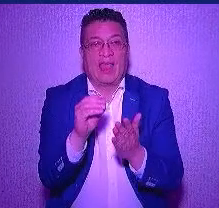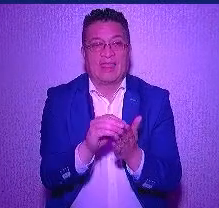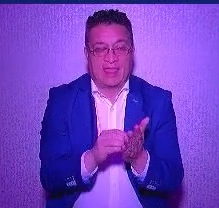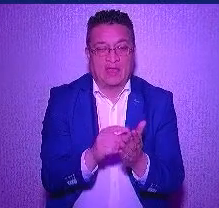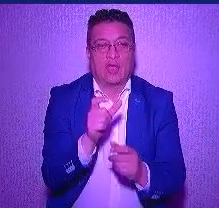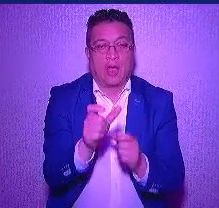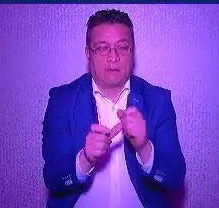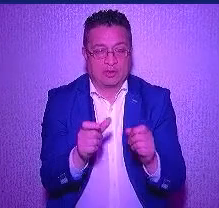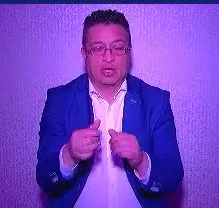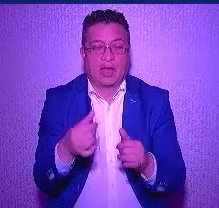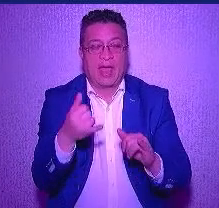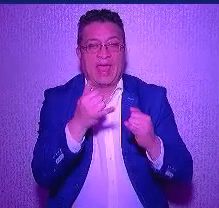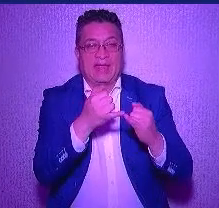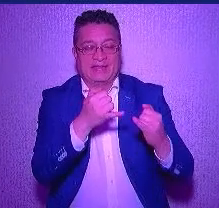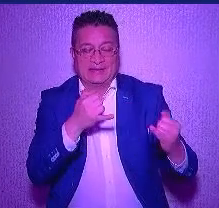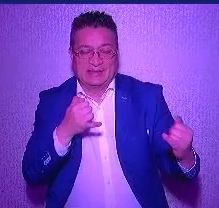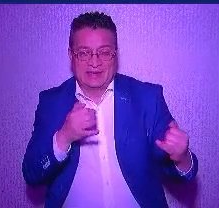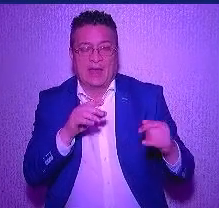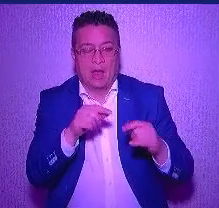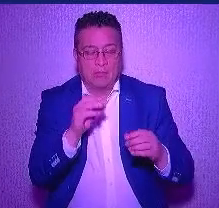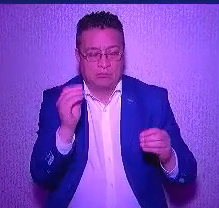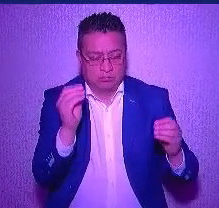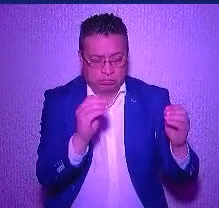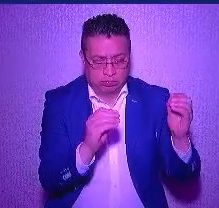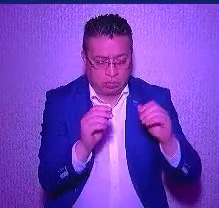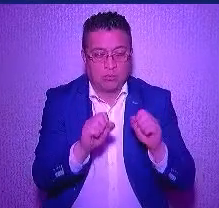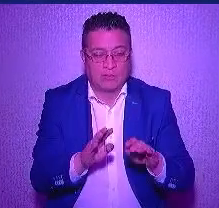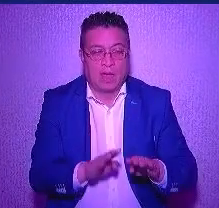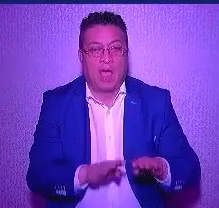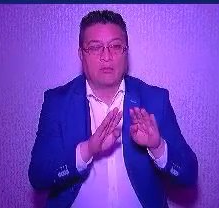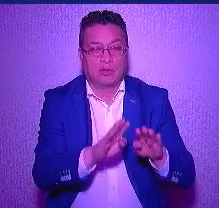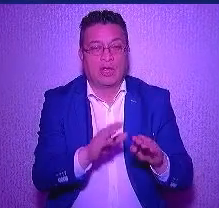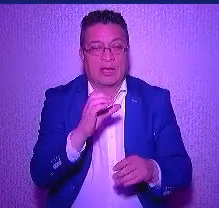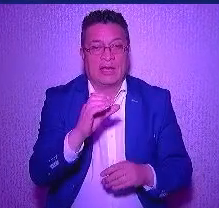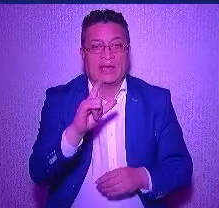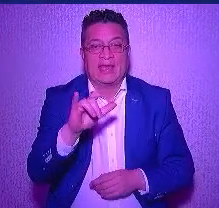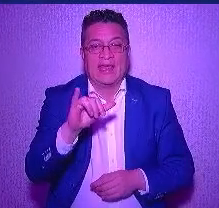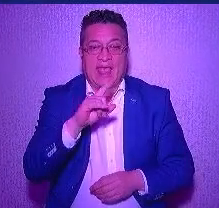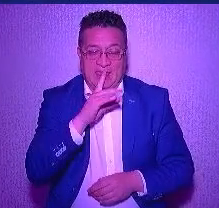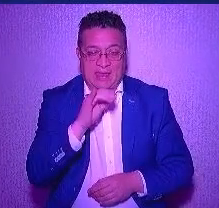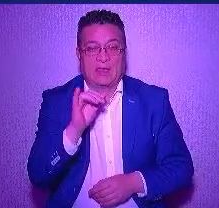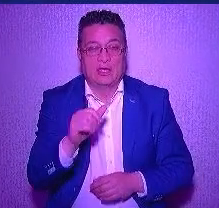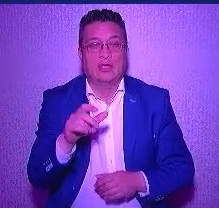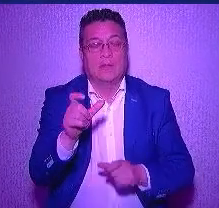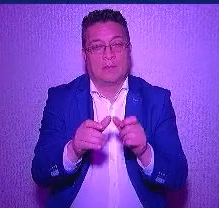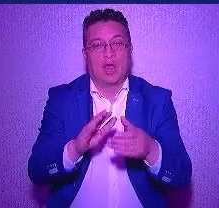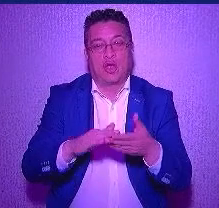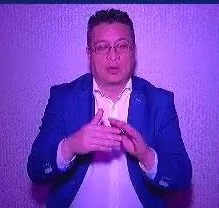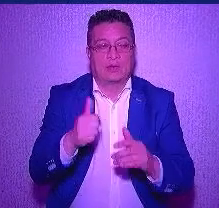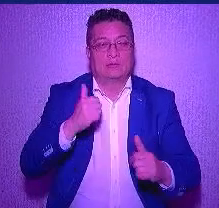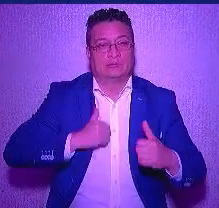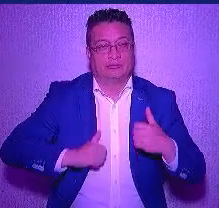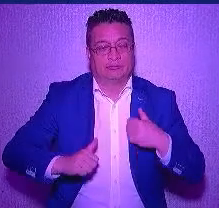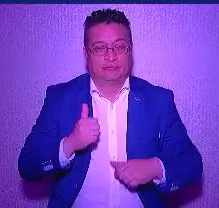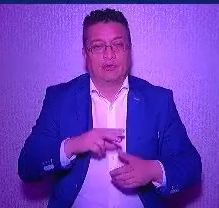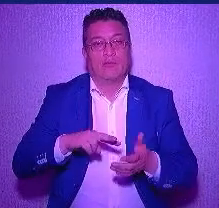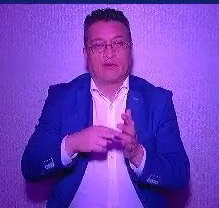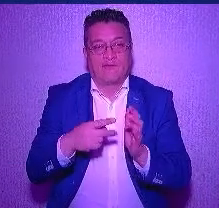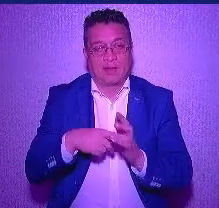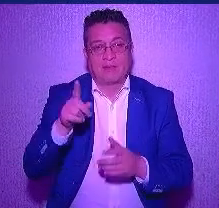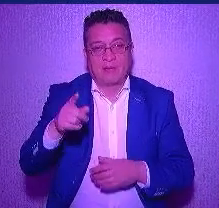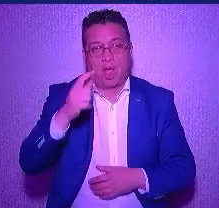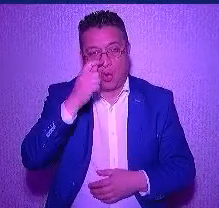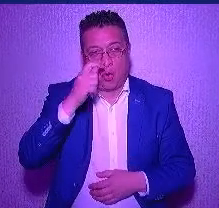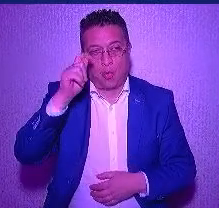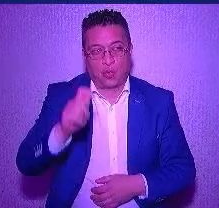ingeniería reversa todo esto para poder apoyar a nuestros clientes y a la comunidad que está sufriendo con el impacto del conflicto regional en Ucrania